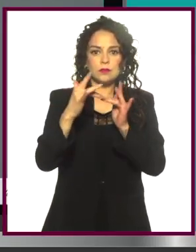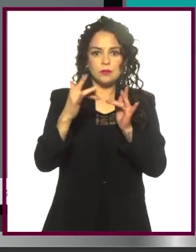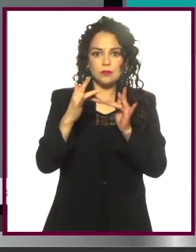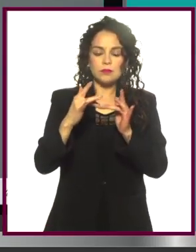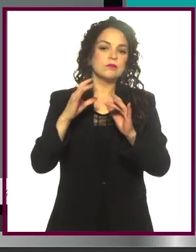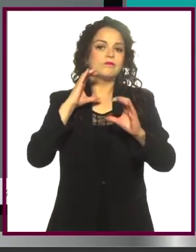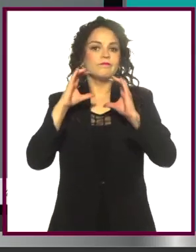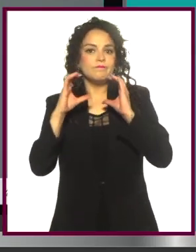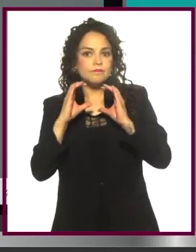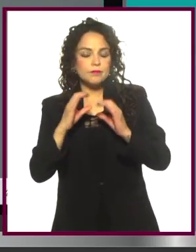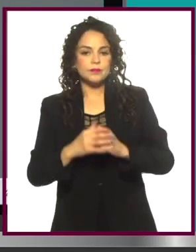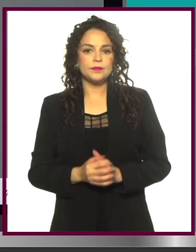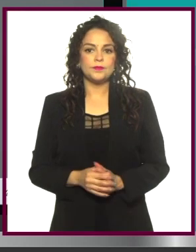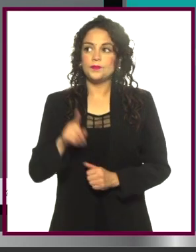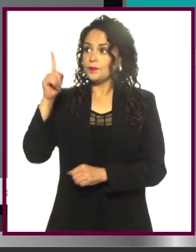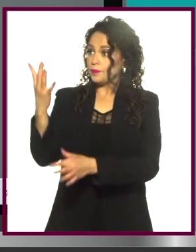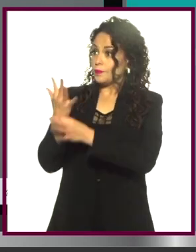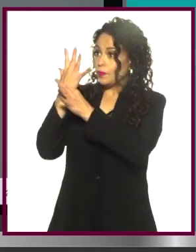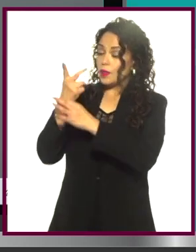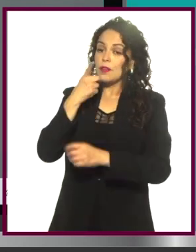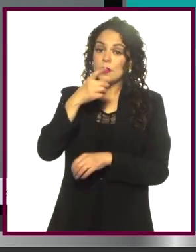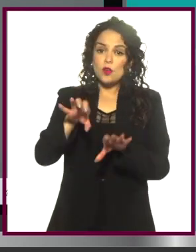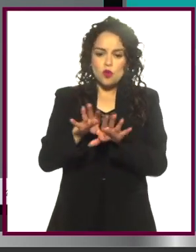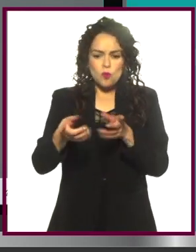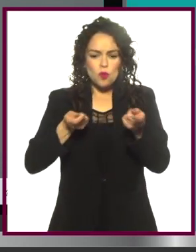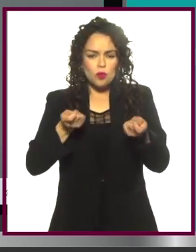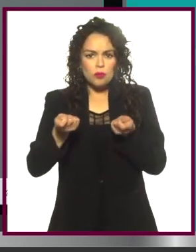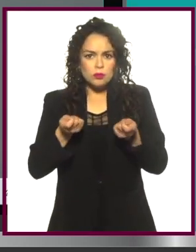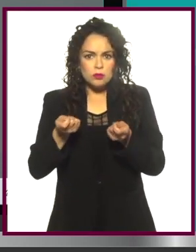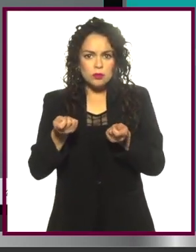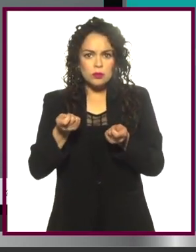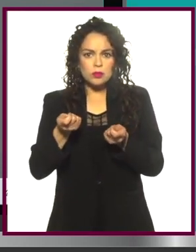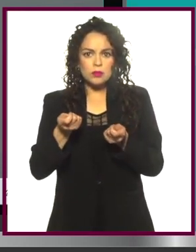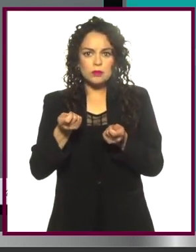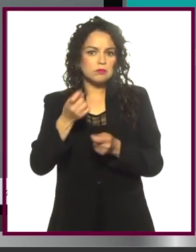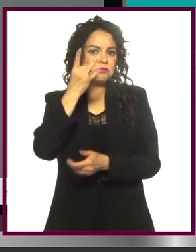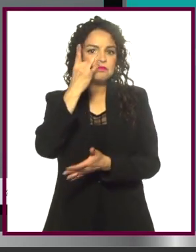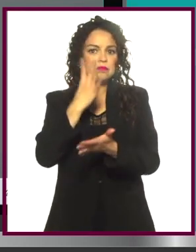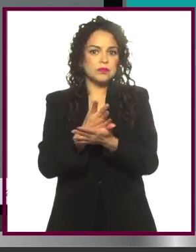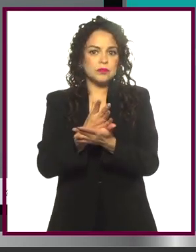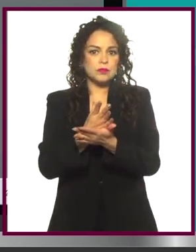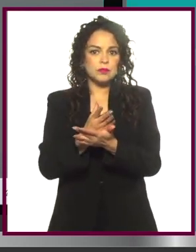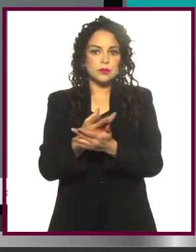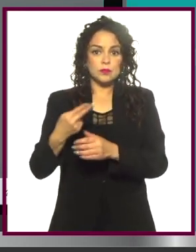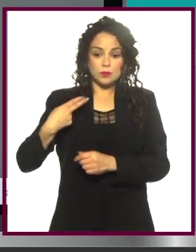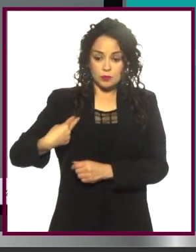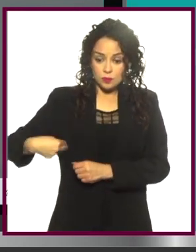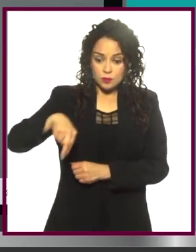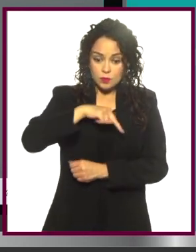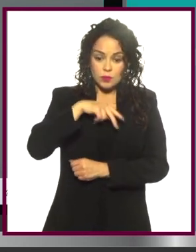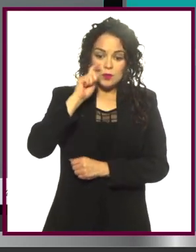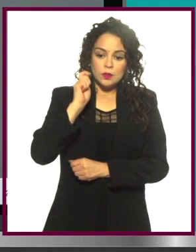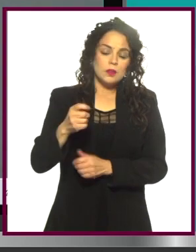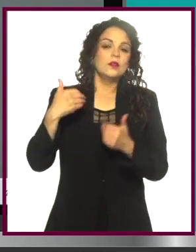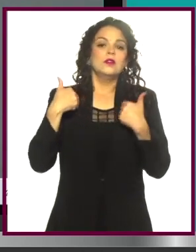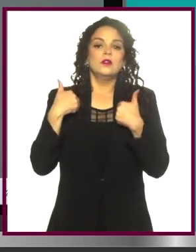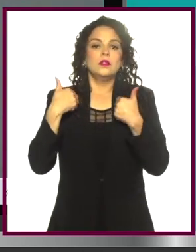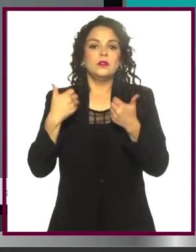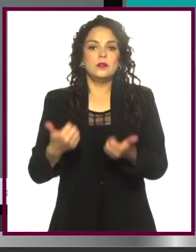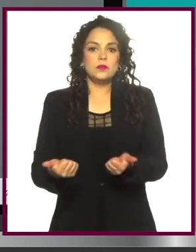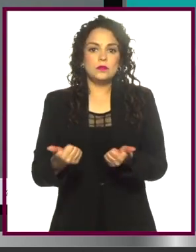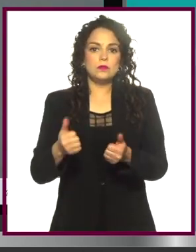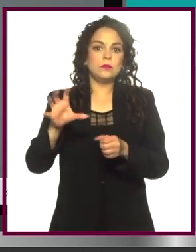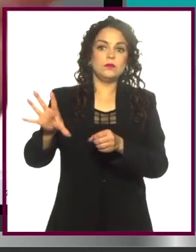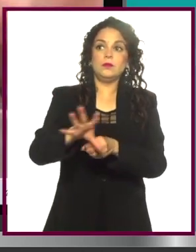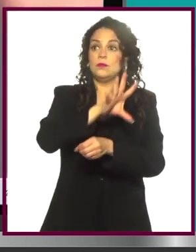McLuhan decía que la única forma de controlar los medios de comunicación es mediante nuestra propia comprensión